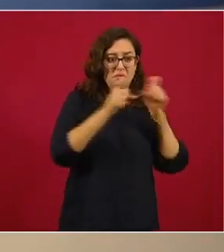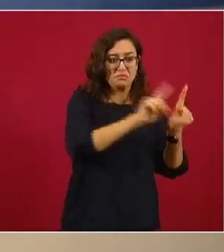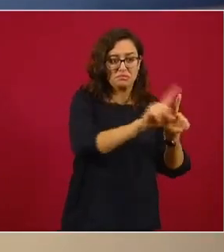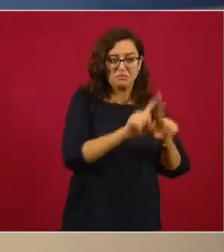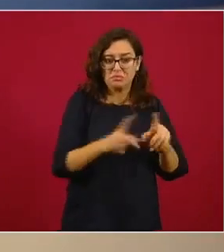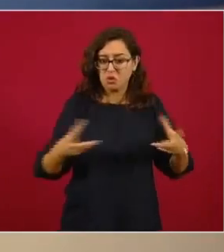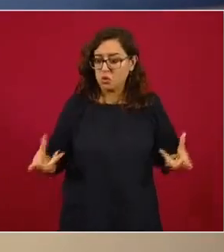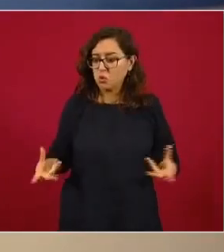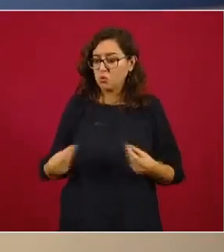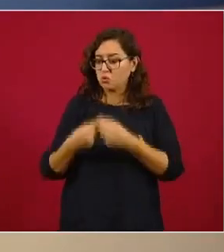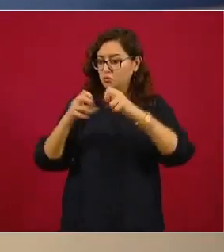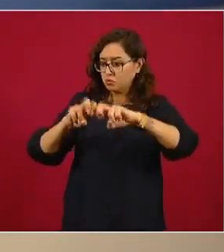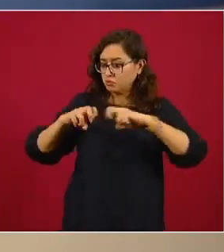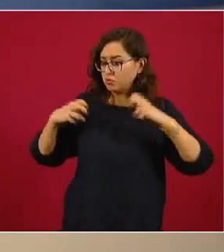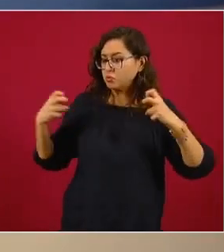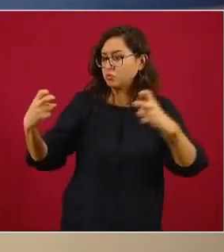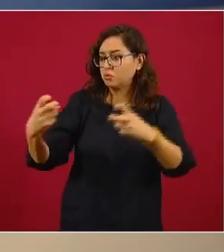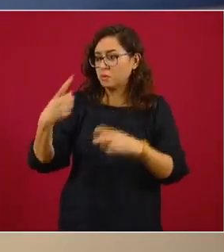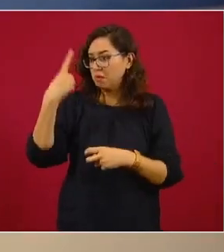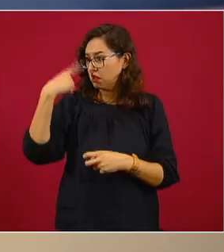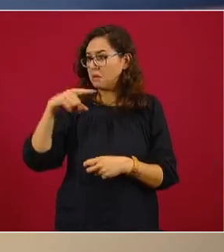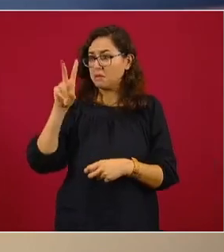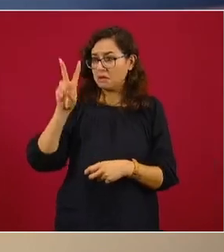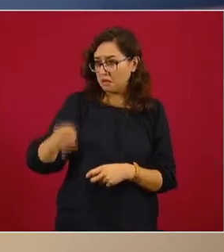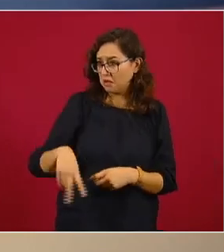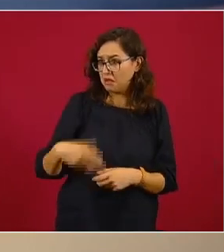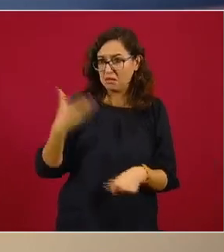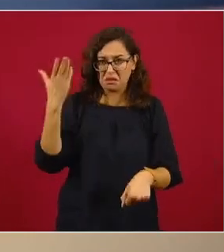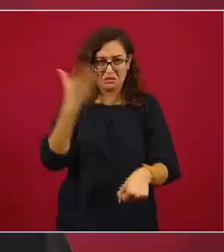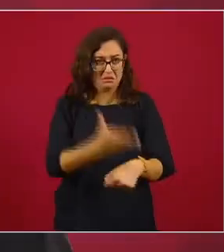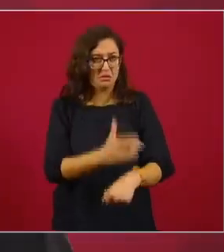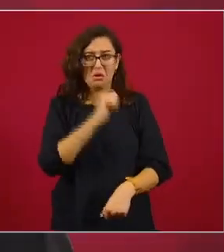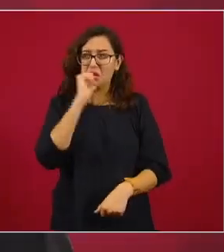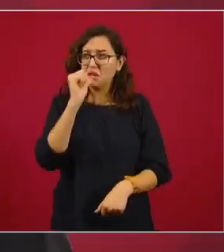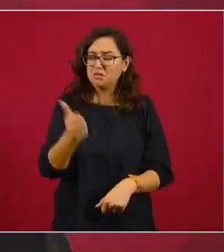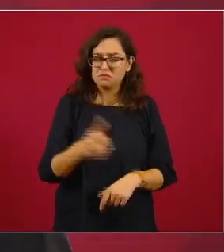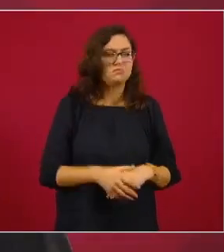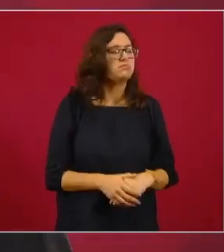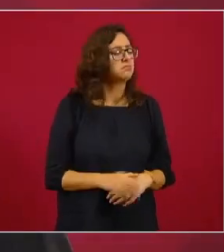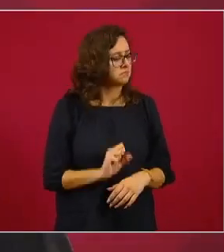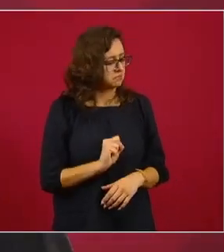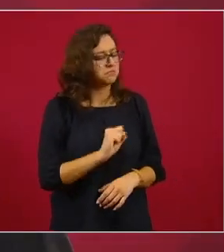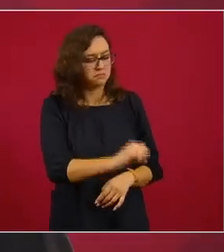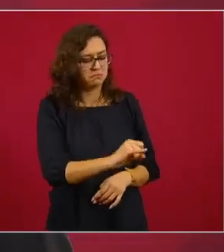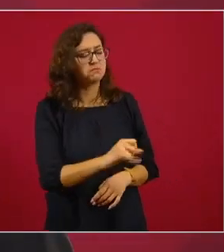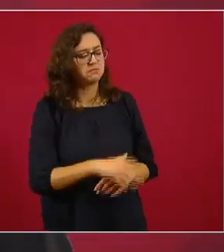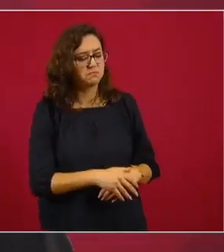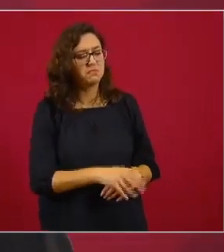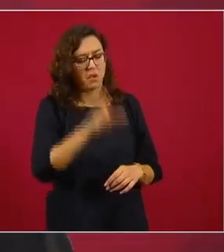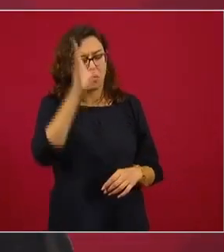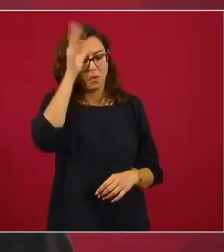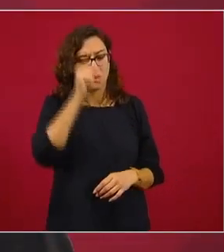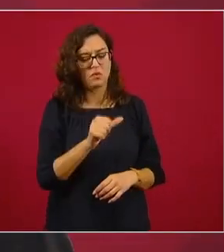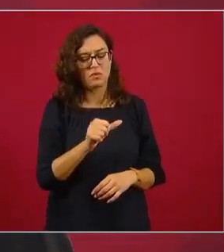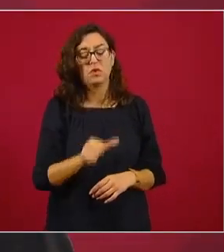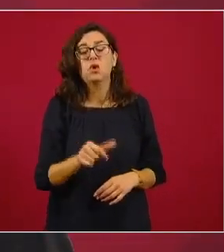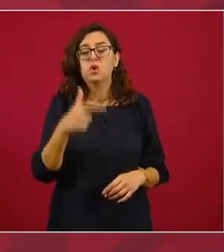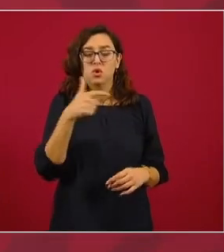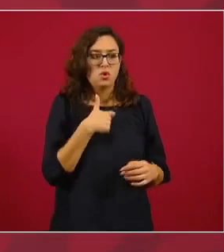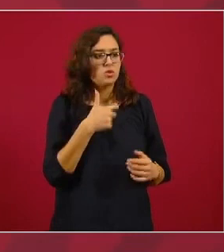situación, sí, el sí. nivel de impunidad que hay, sí. del 100% prácticamente, sí. presidente? Y estoy constantemente teniendo